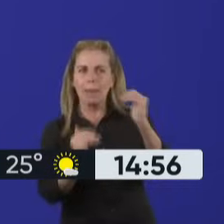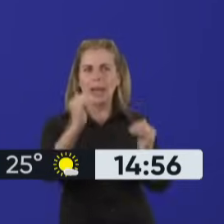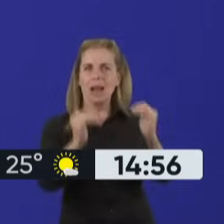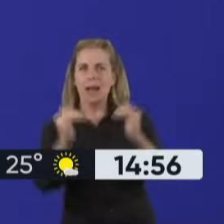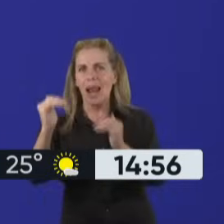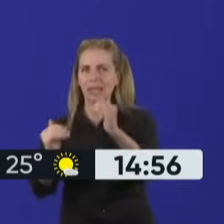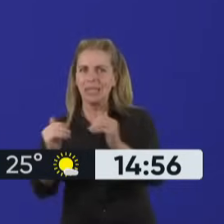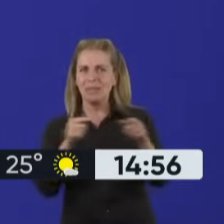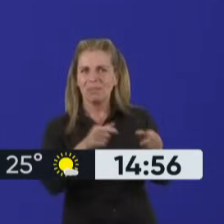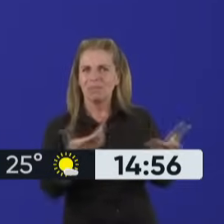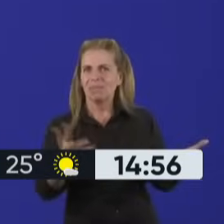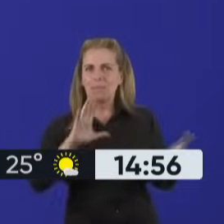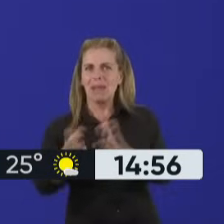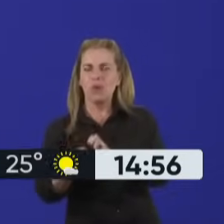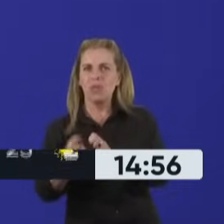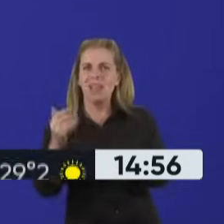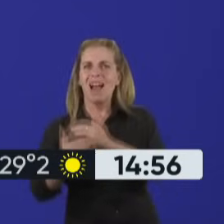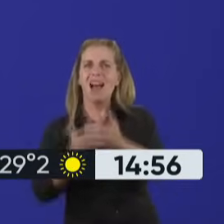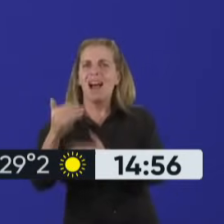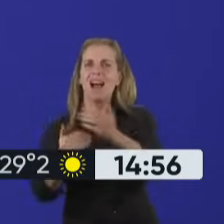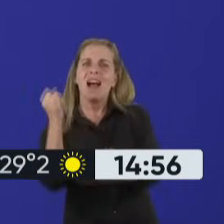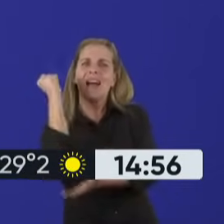relativos castiga el crecimiento económico.